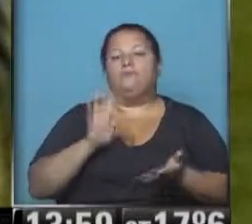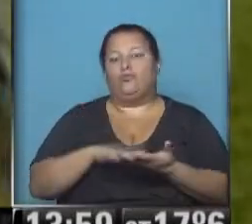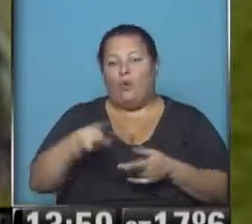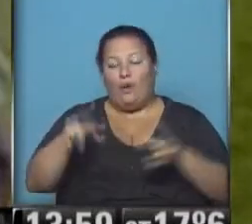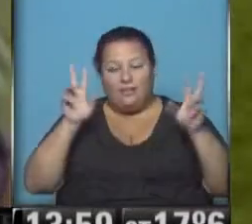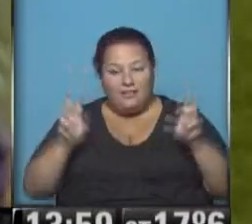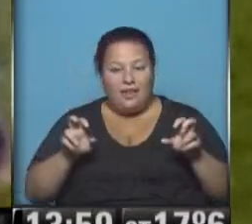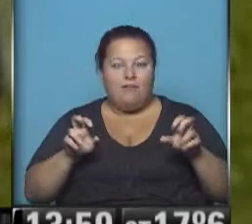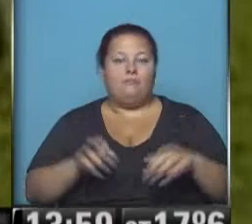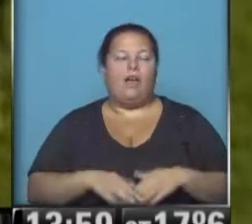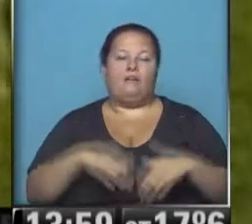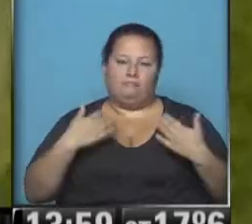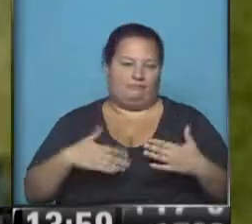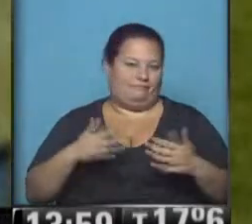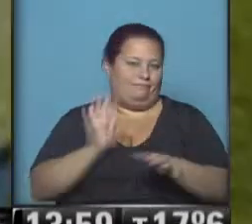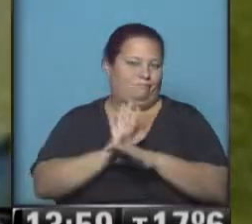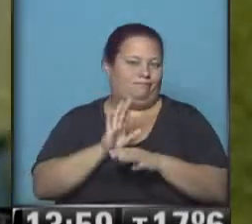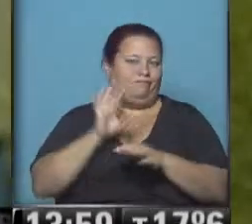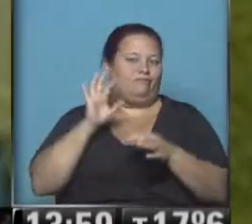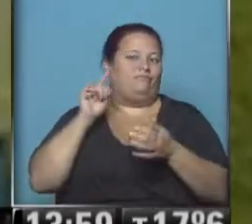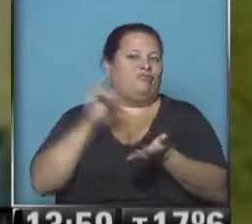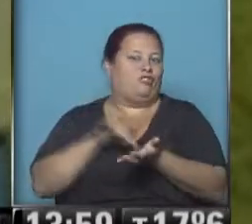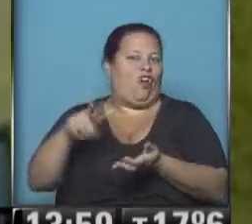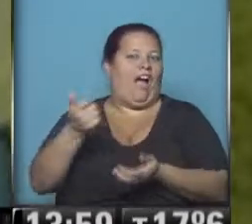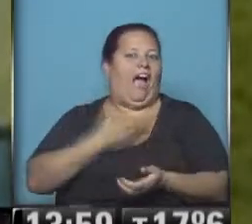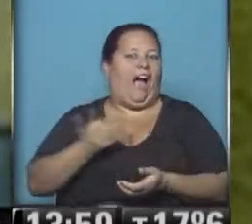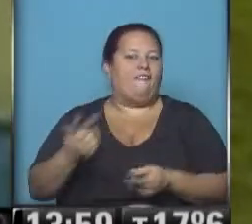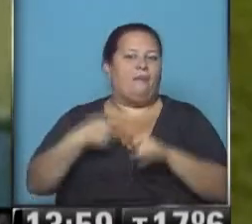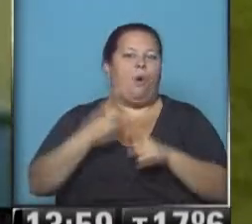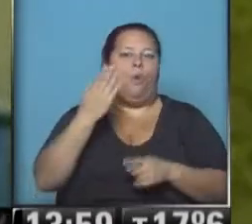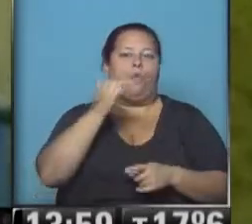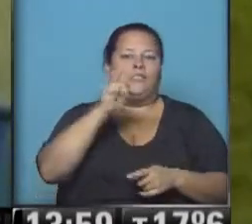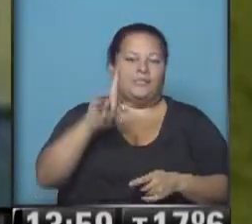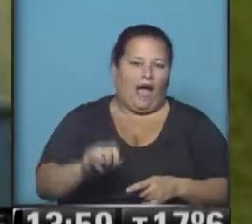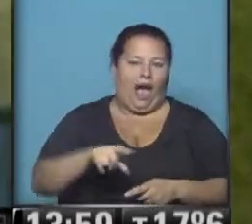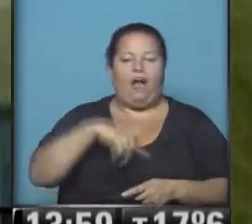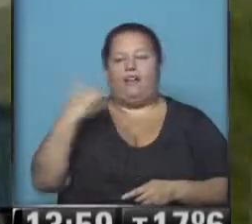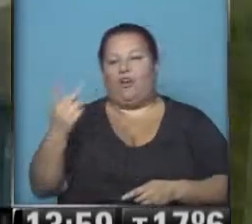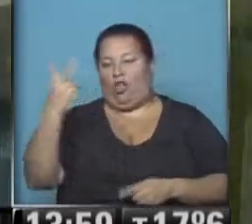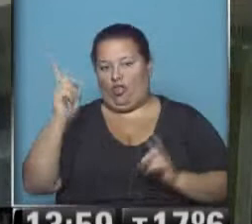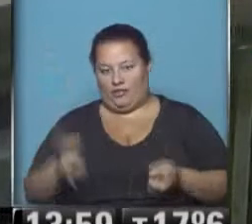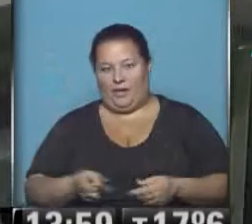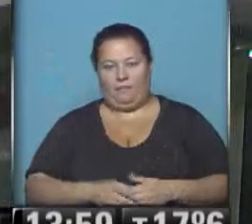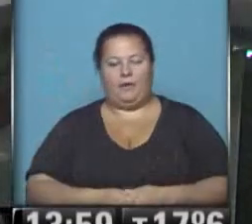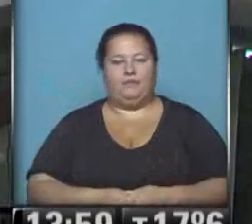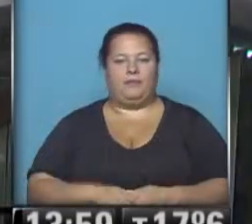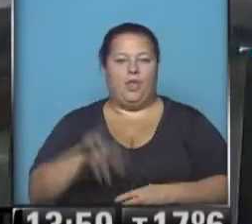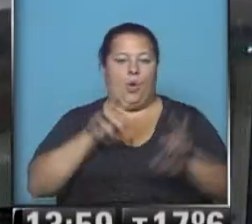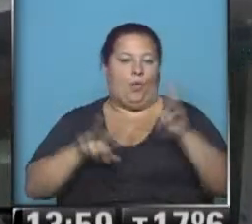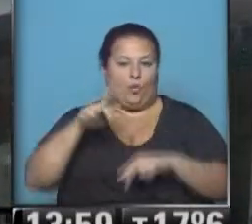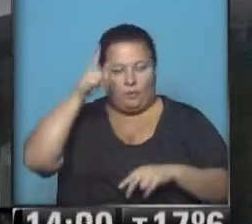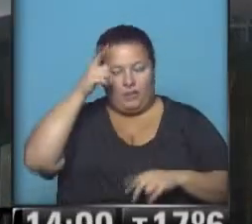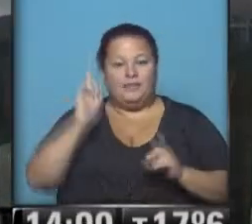que está indirectamente tocando la AFA a través de Bursaco y a través de, claro, de los otros dos que están buscados por internet. Y